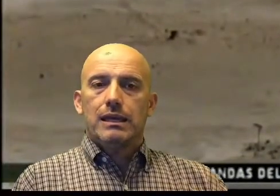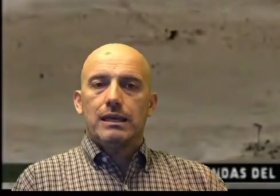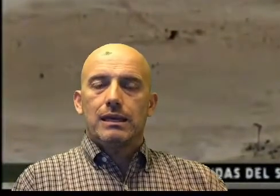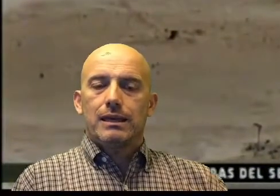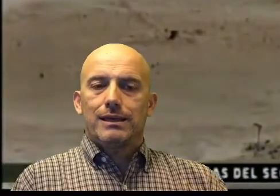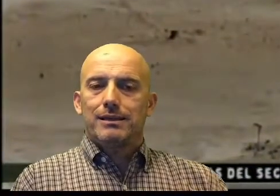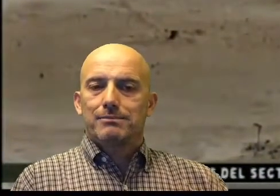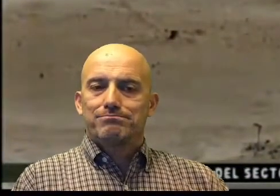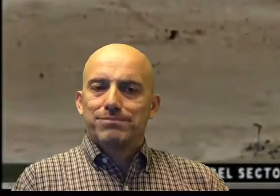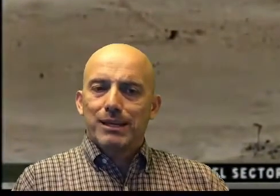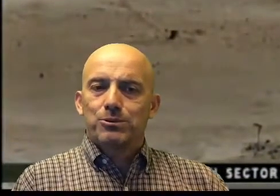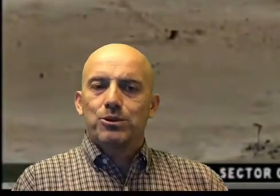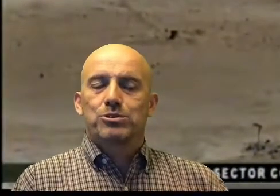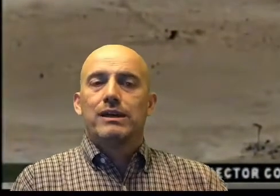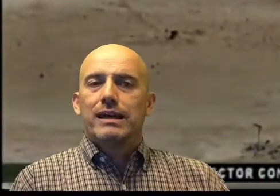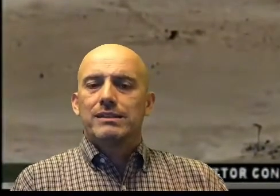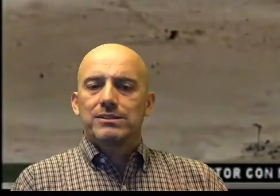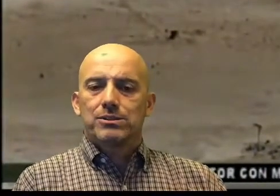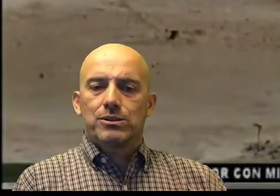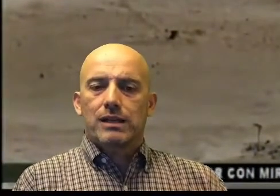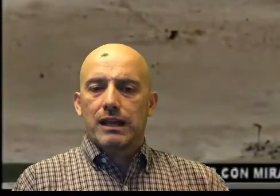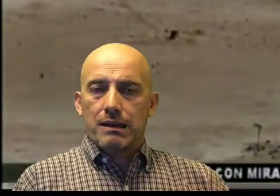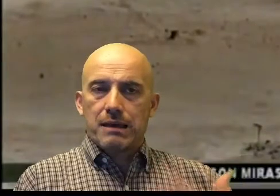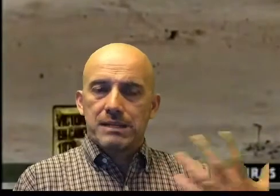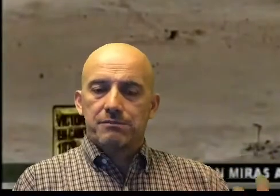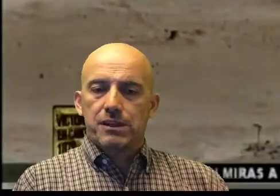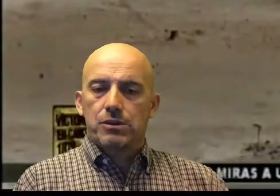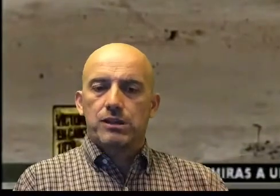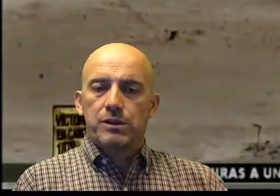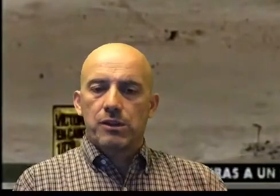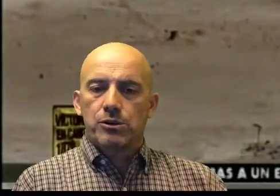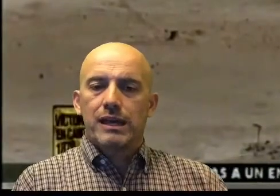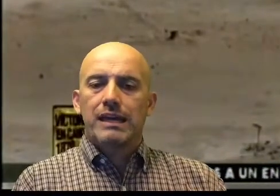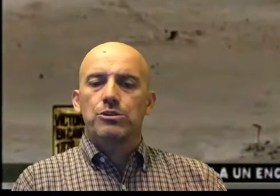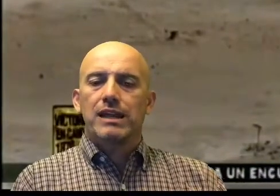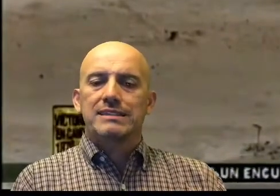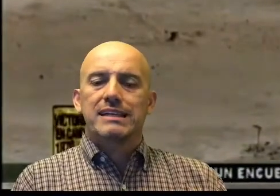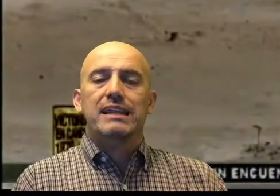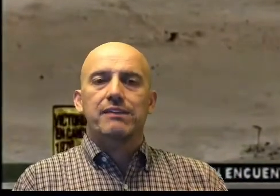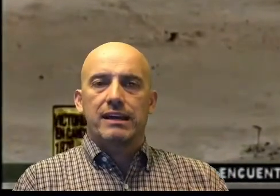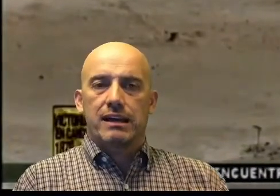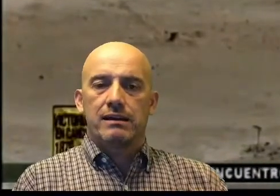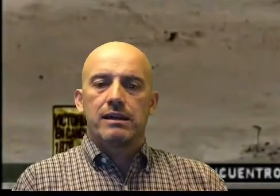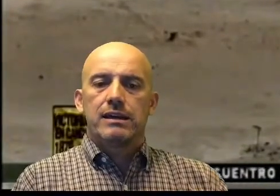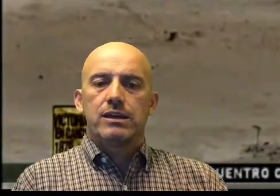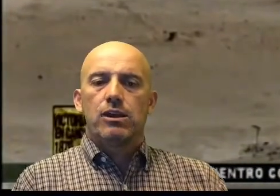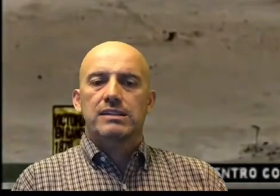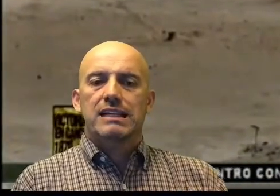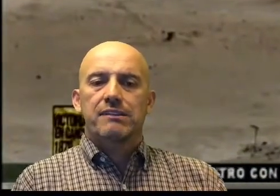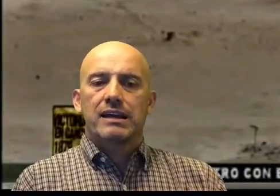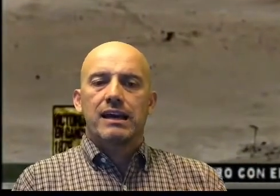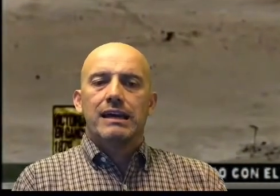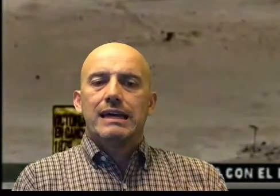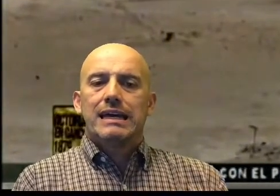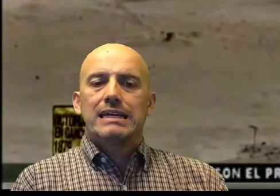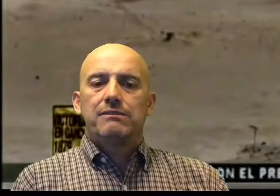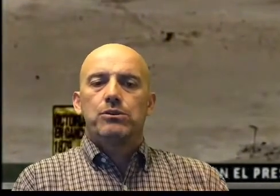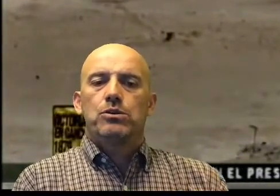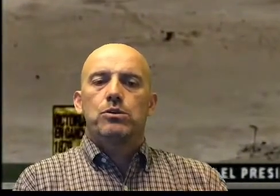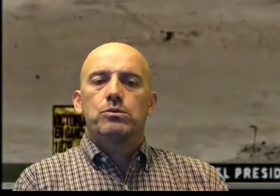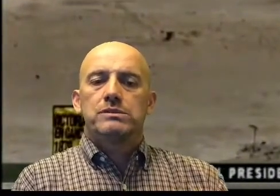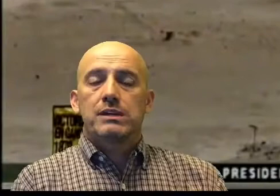y es curioso este señor a qué me refiero el historiador es hijo de la cerda vega y de la cerda mega